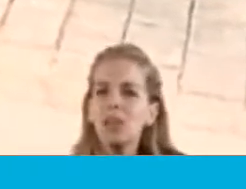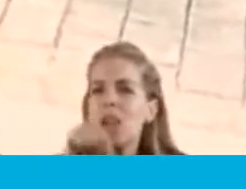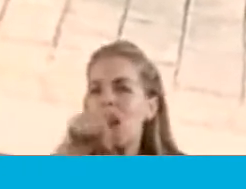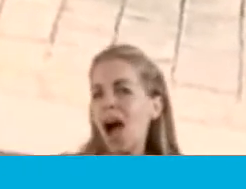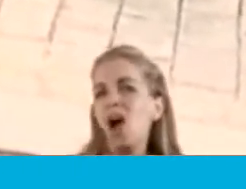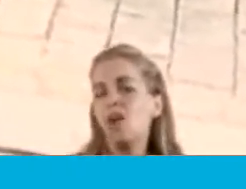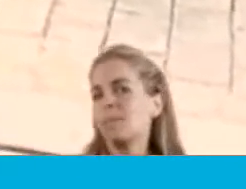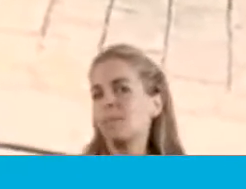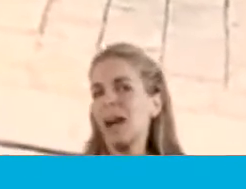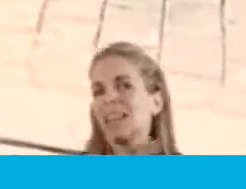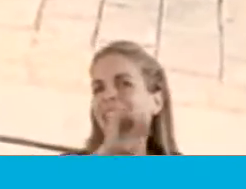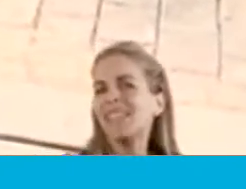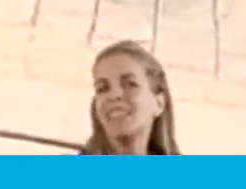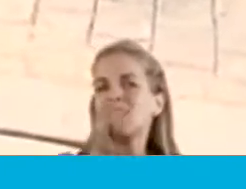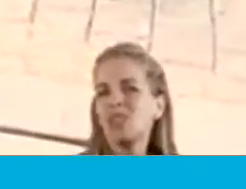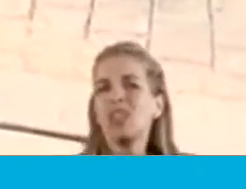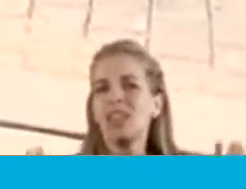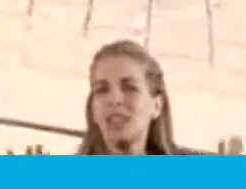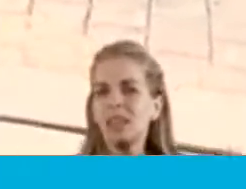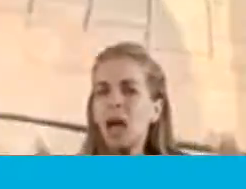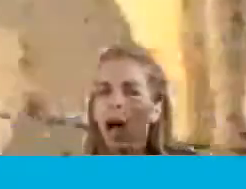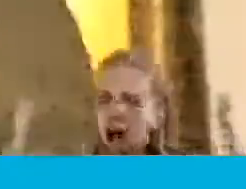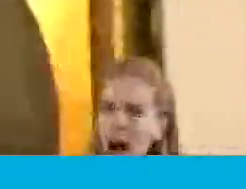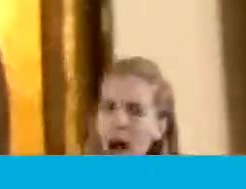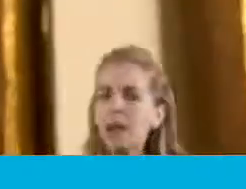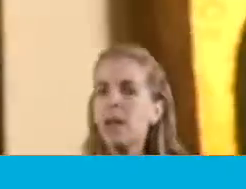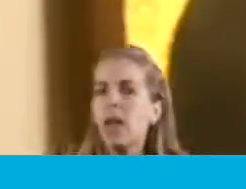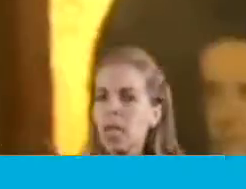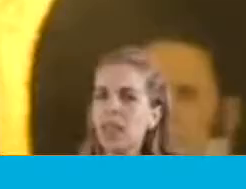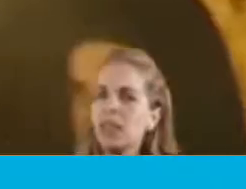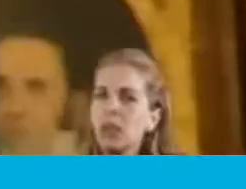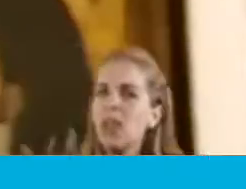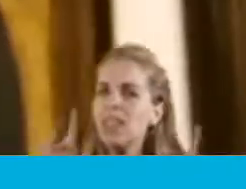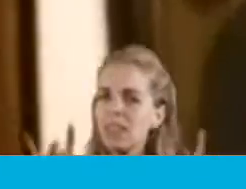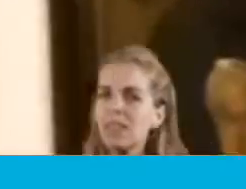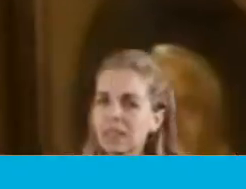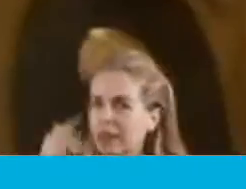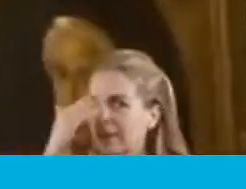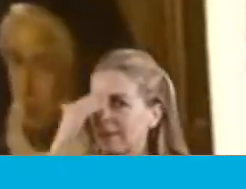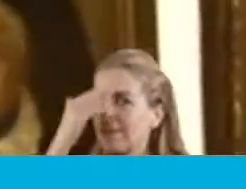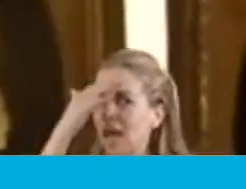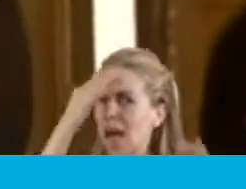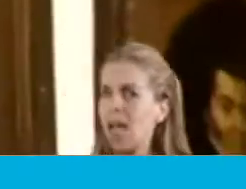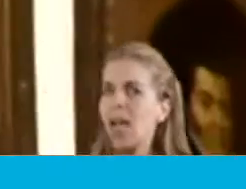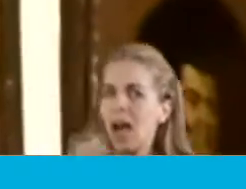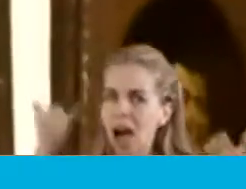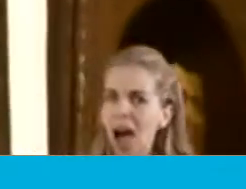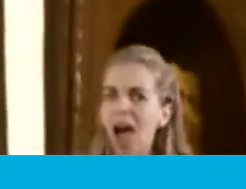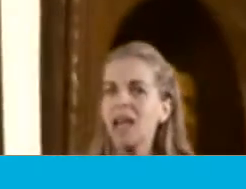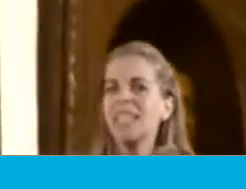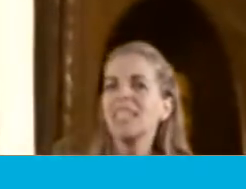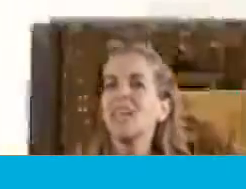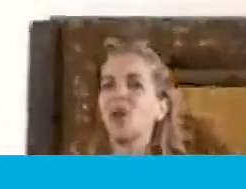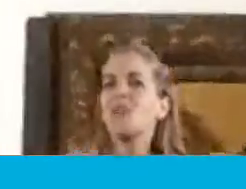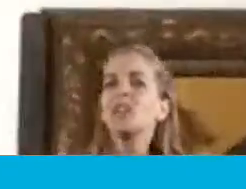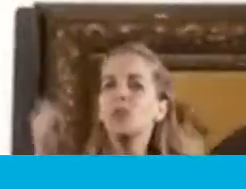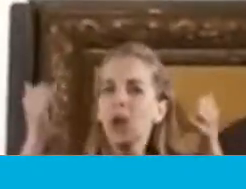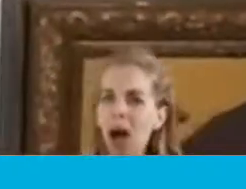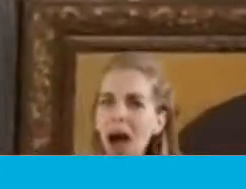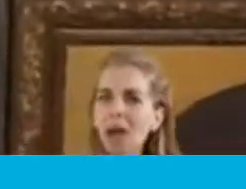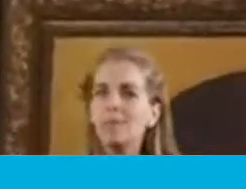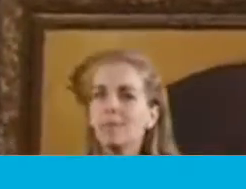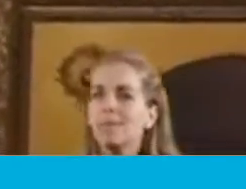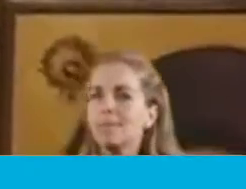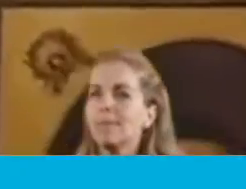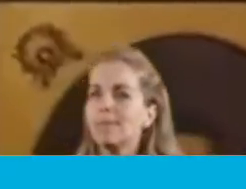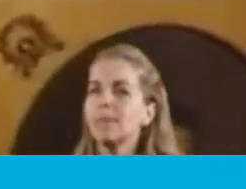para siempre, ante los enormes desafíos que enfrentamos en este siglo XXI. Argentina tiene